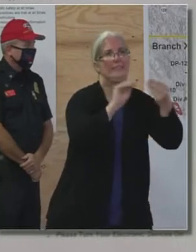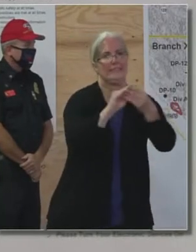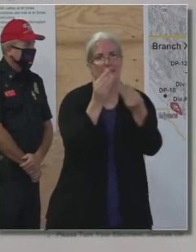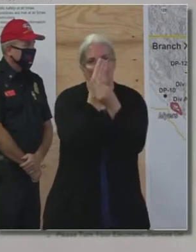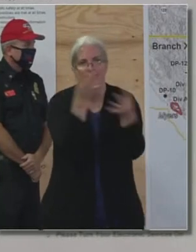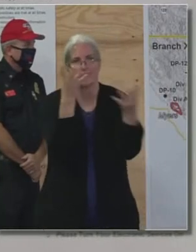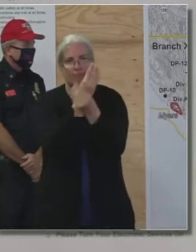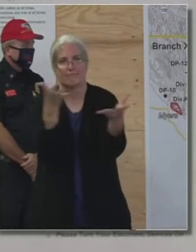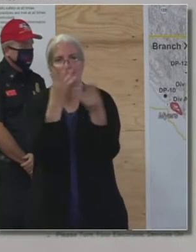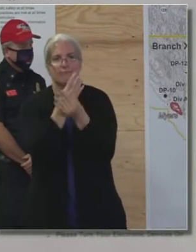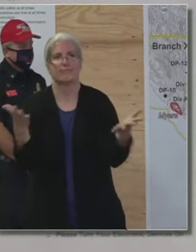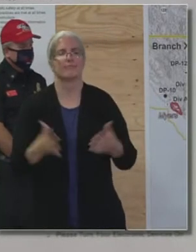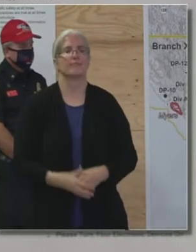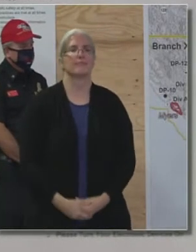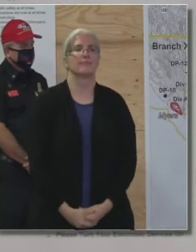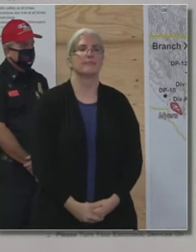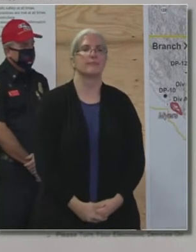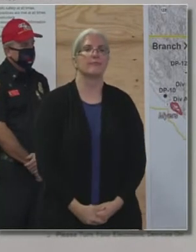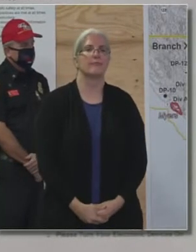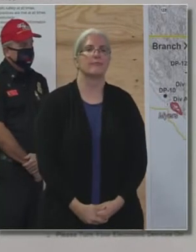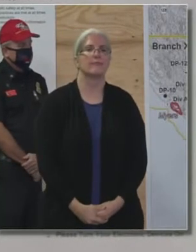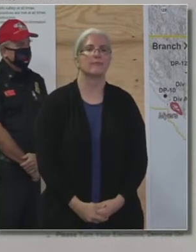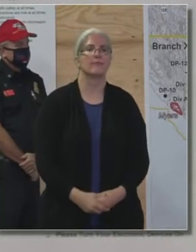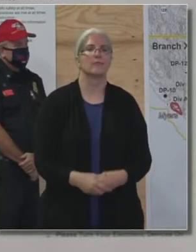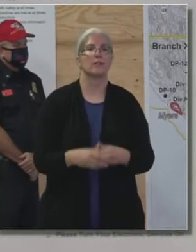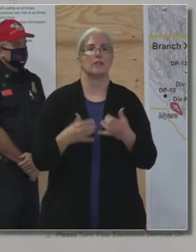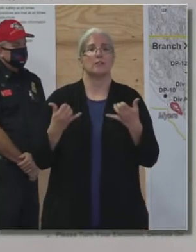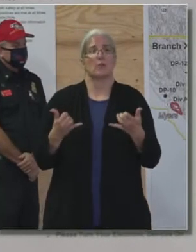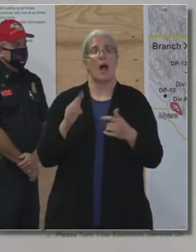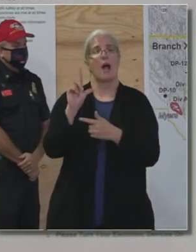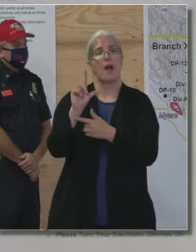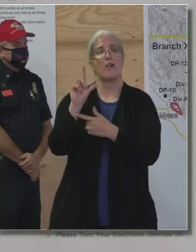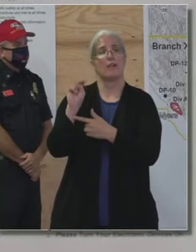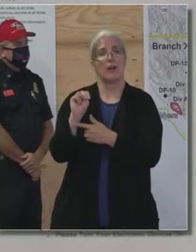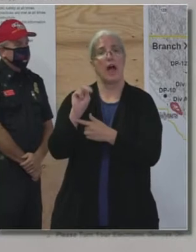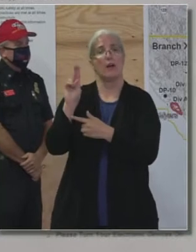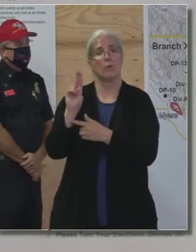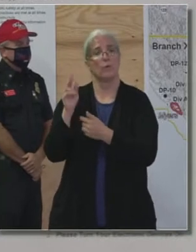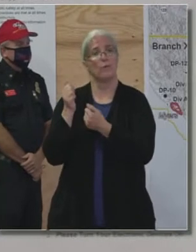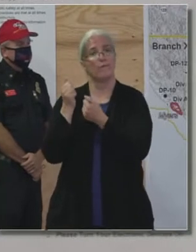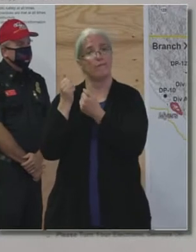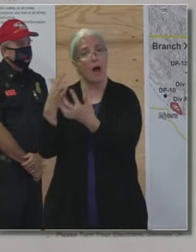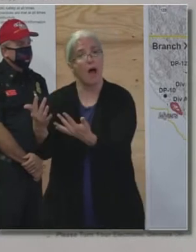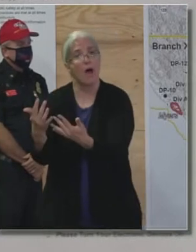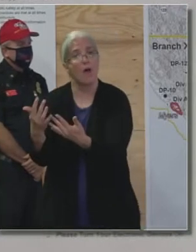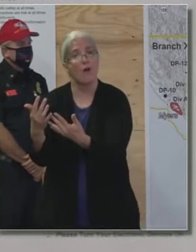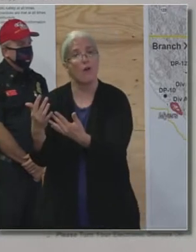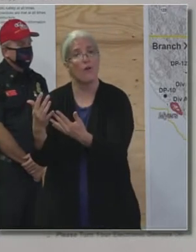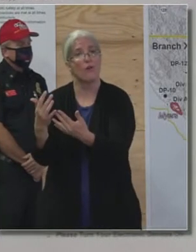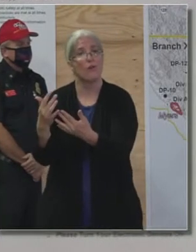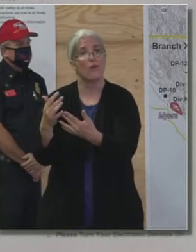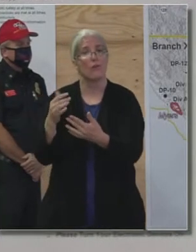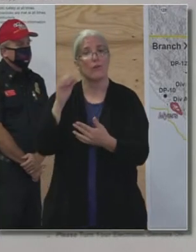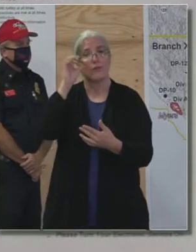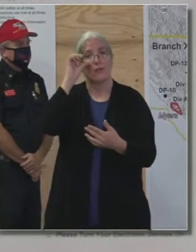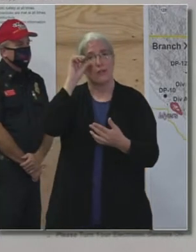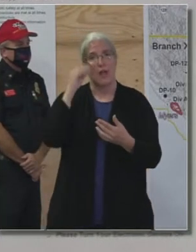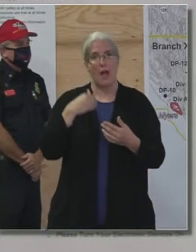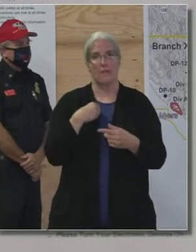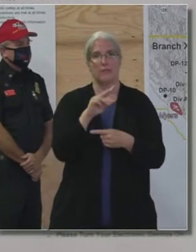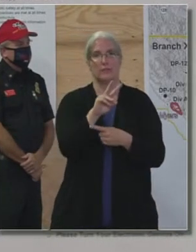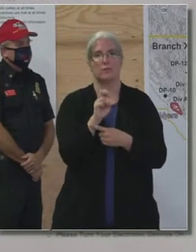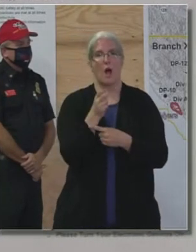dirigirnos a ustedes con esta información el complejos lightning tiene 2666 acres tenemos